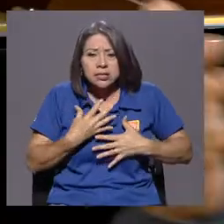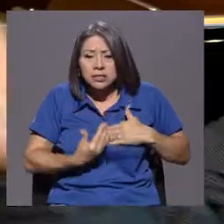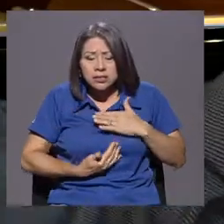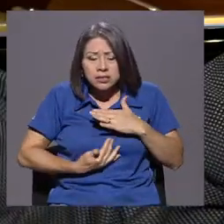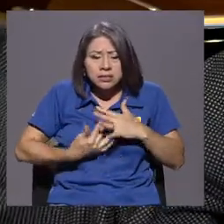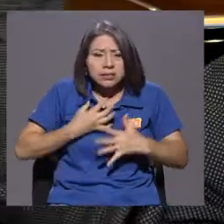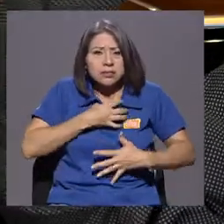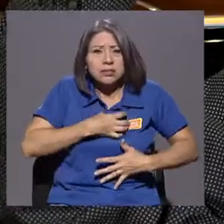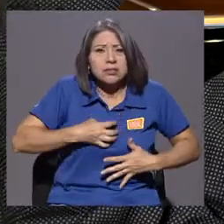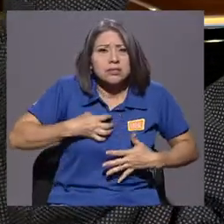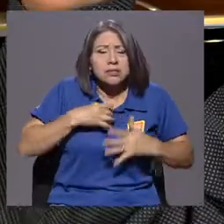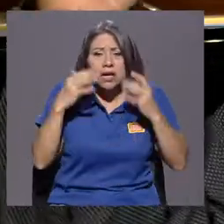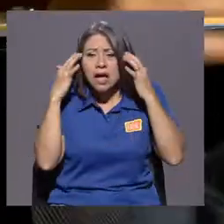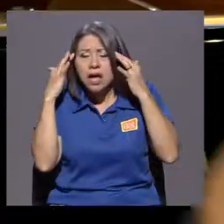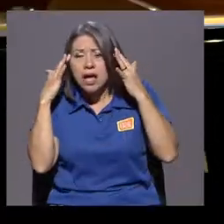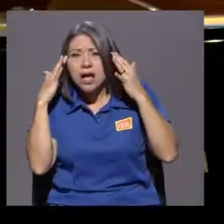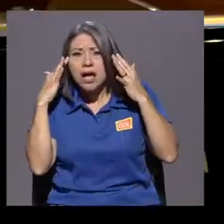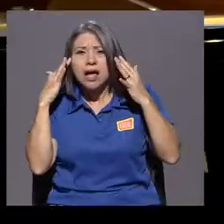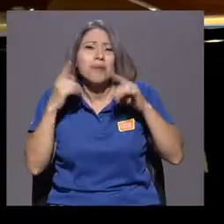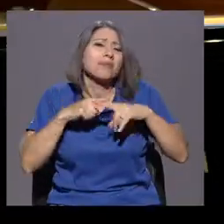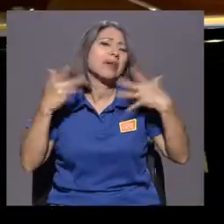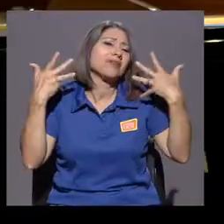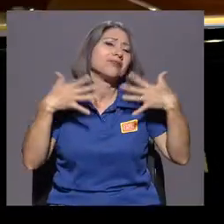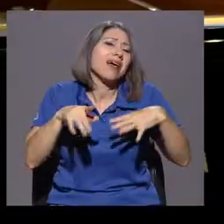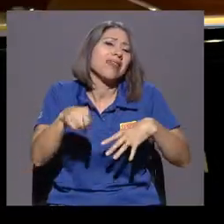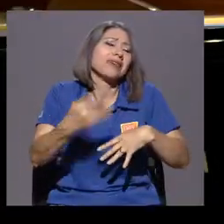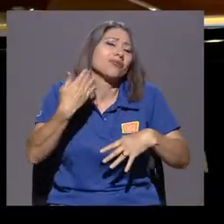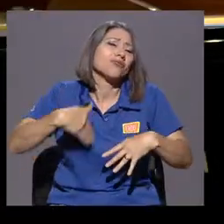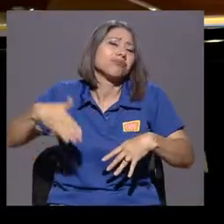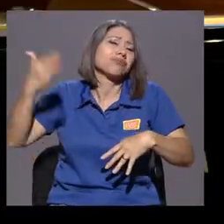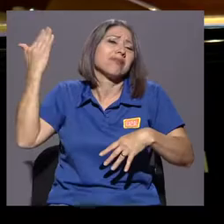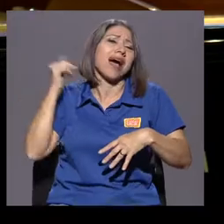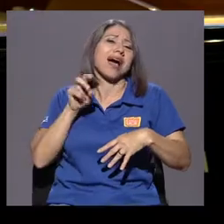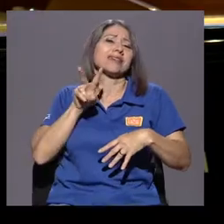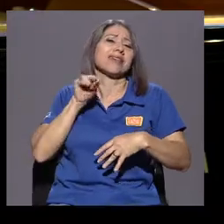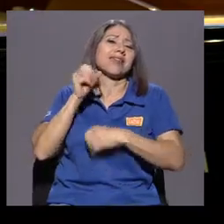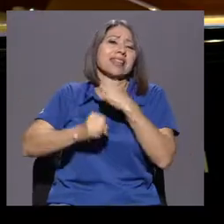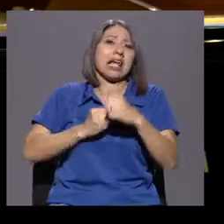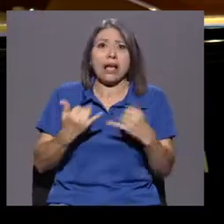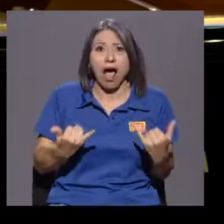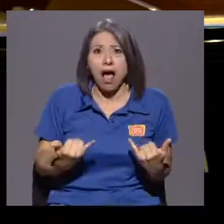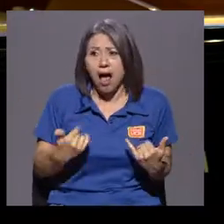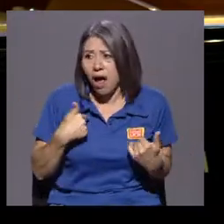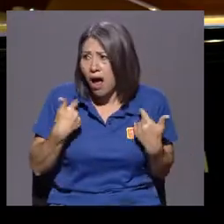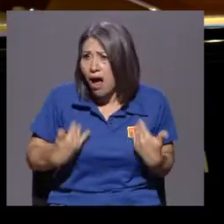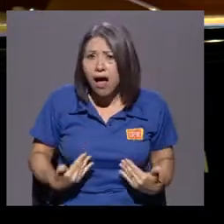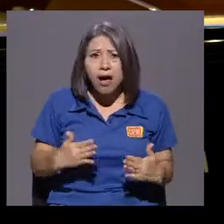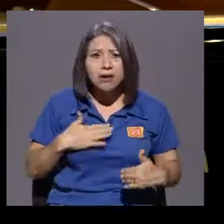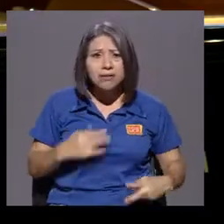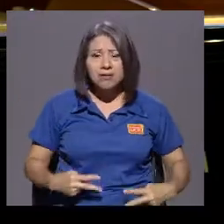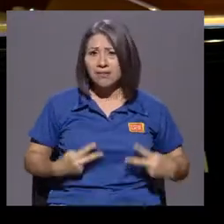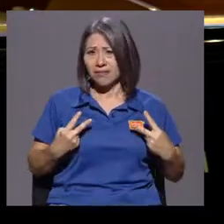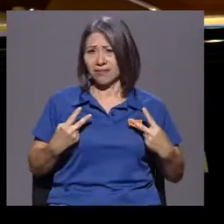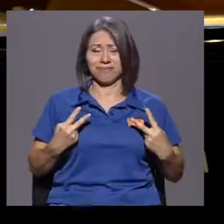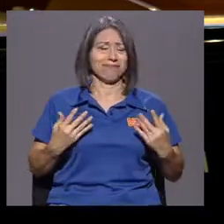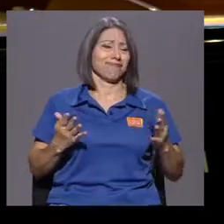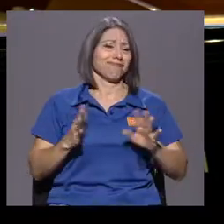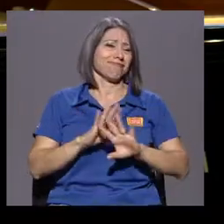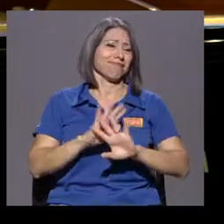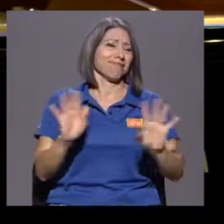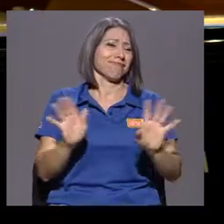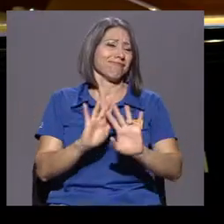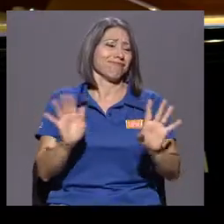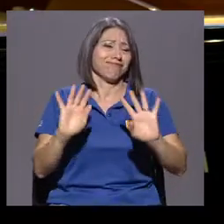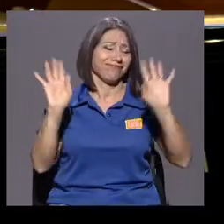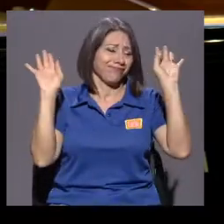pero de su hace 20 años a estas alturas de mi vida no me hacen me me mira ese es